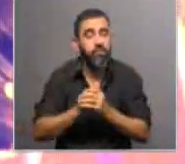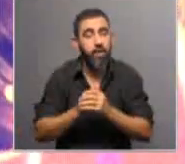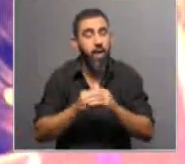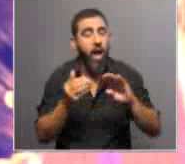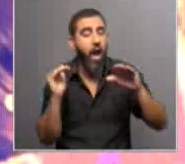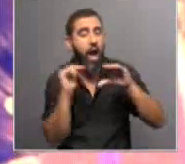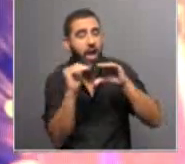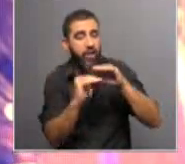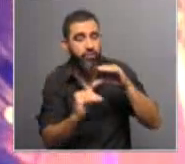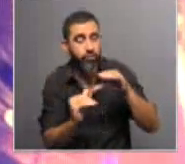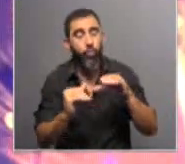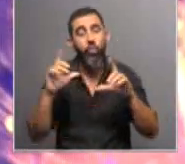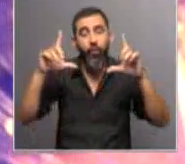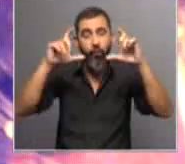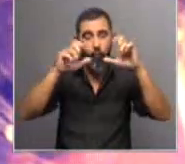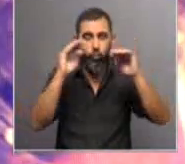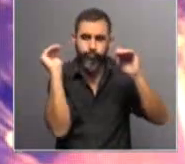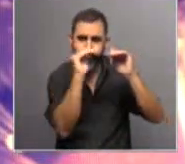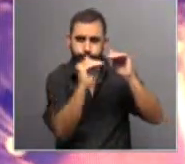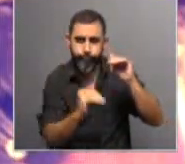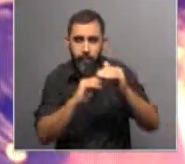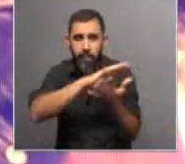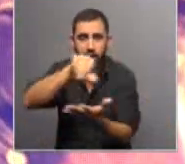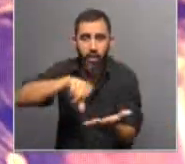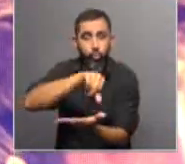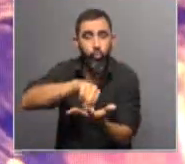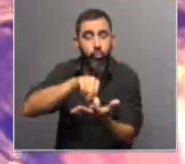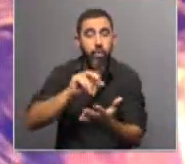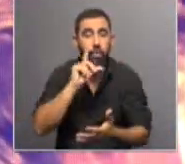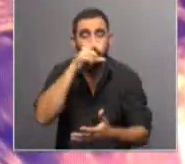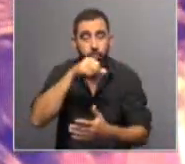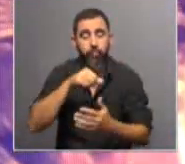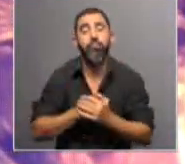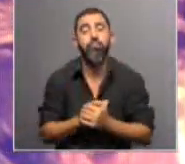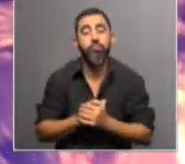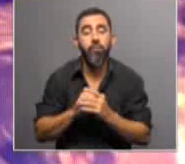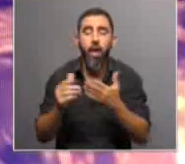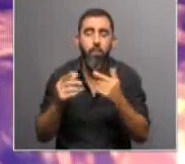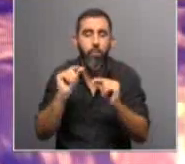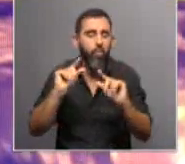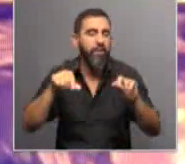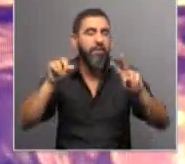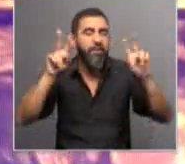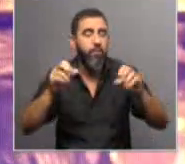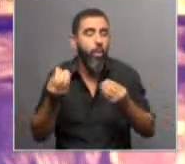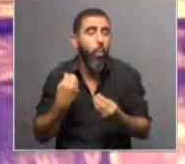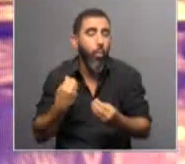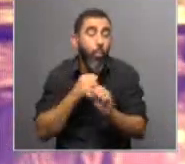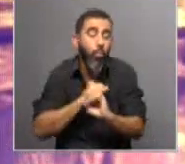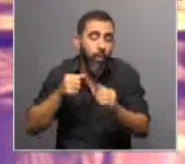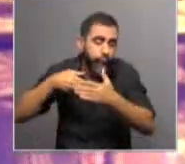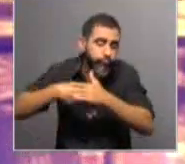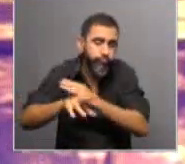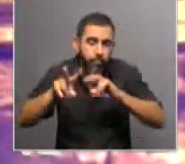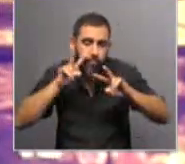de fotografía. De la ciudad de Montevideo, y vamos a estar hablando un poquito de eso y a cómo puede acceder a